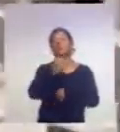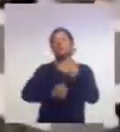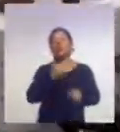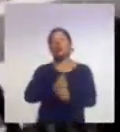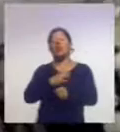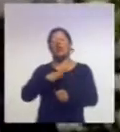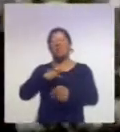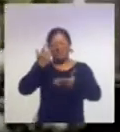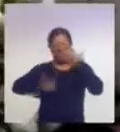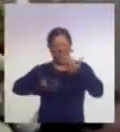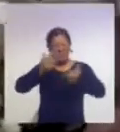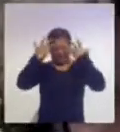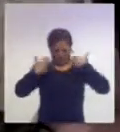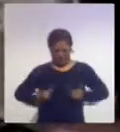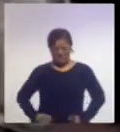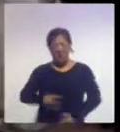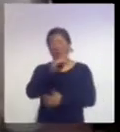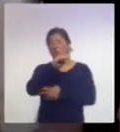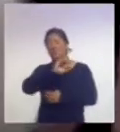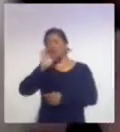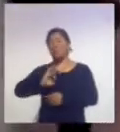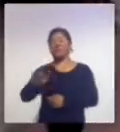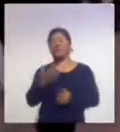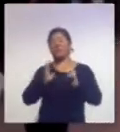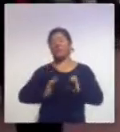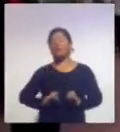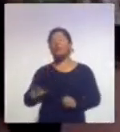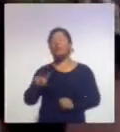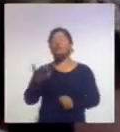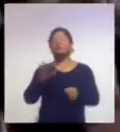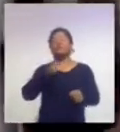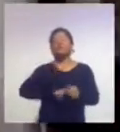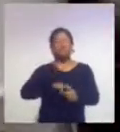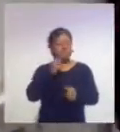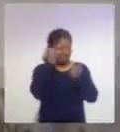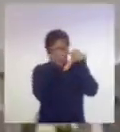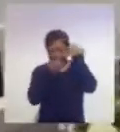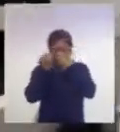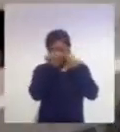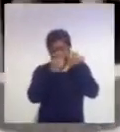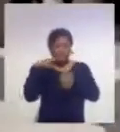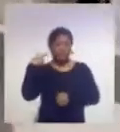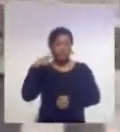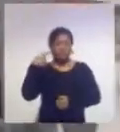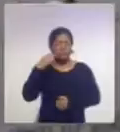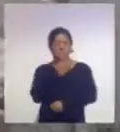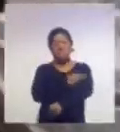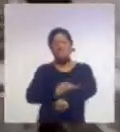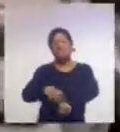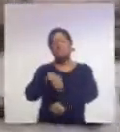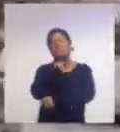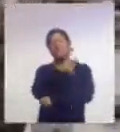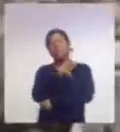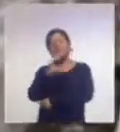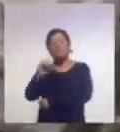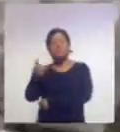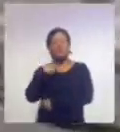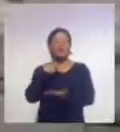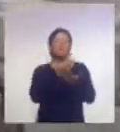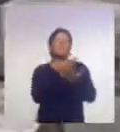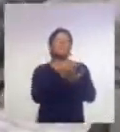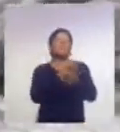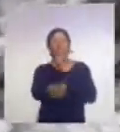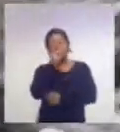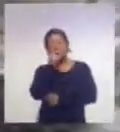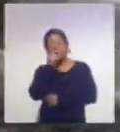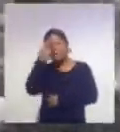en el 90% de su cuerpo y fue atendido en el Hospital de Alta Especialidad de Veracruz. La familia de Ulises Contreras solicitó el apoyo de las autoridades